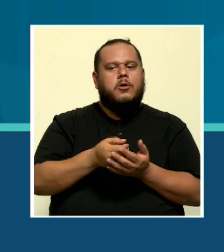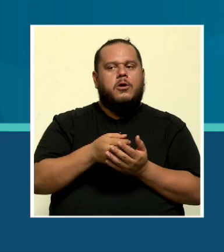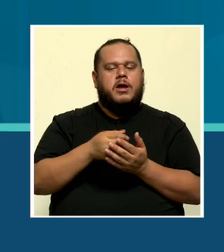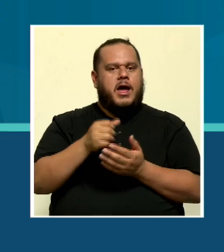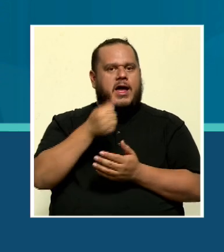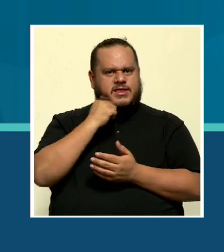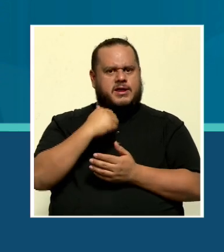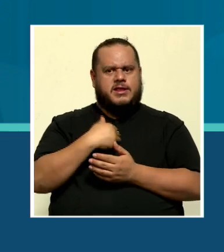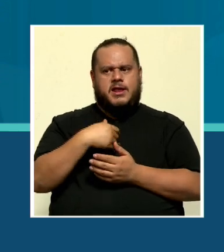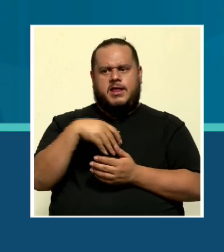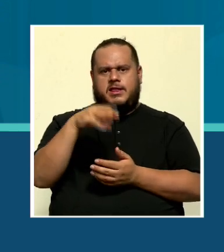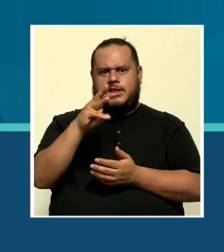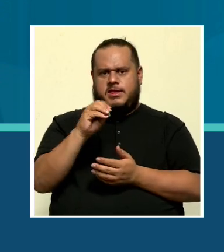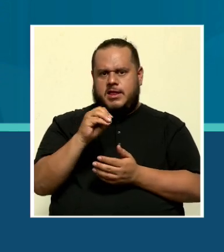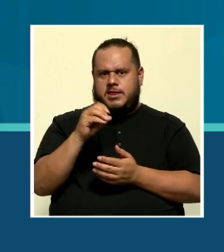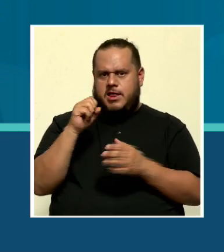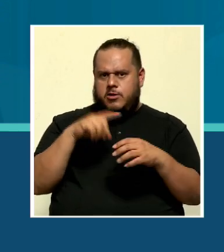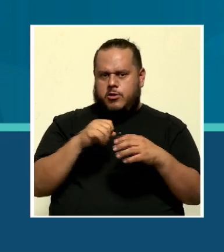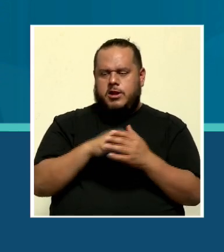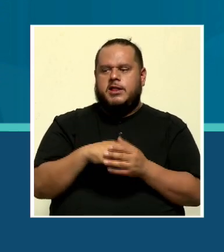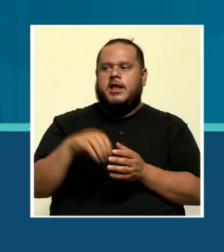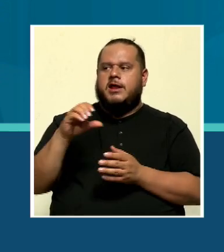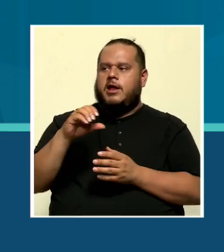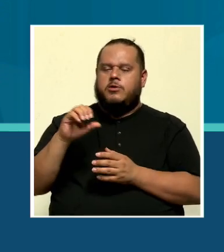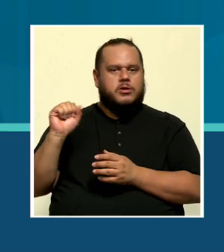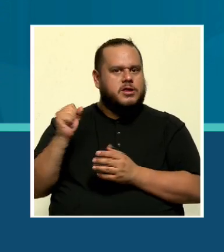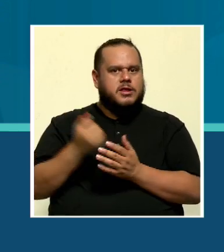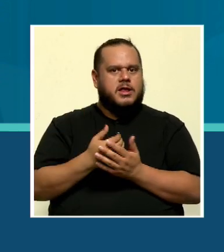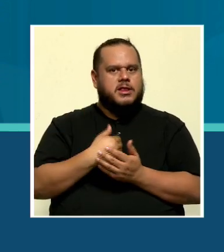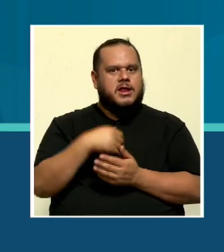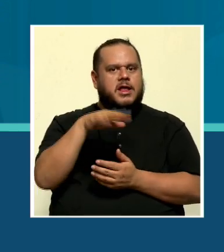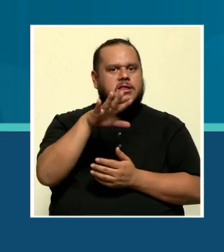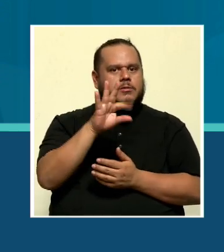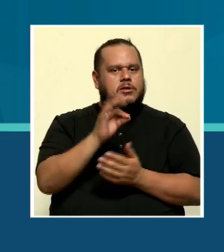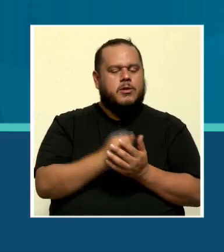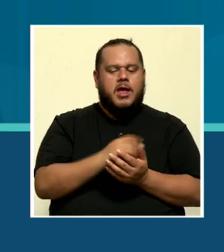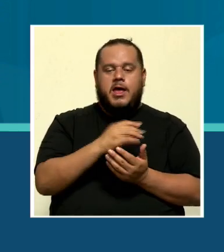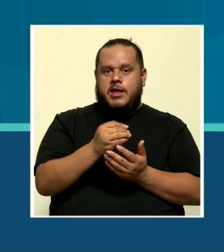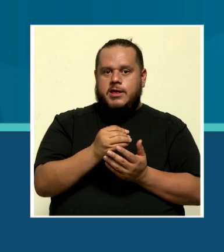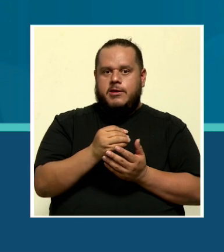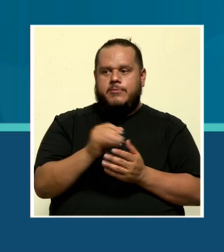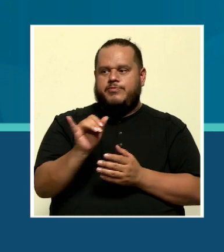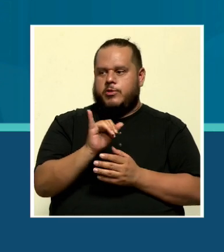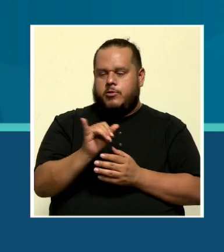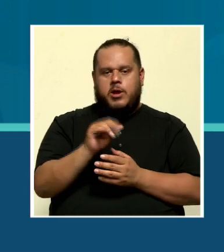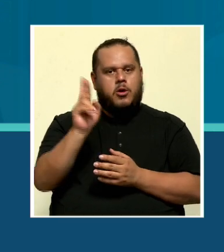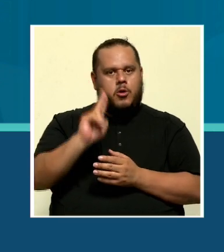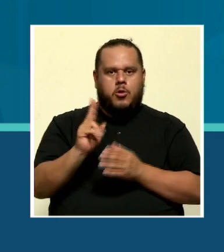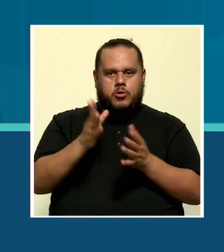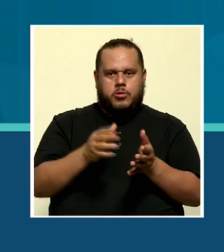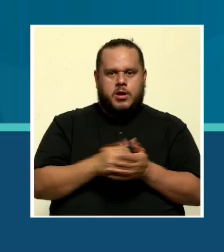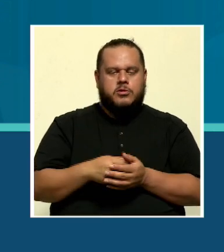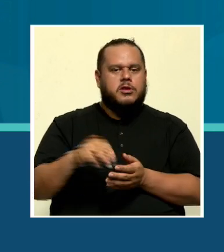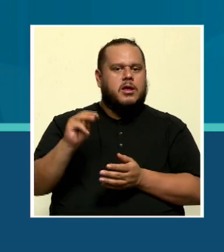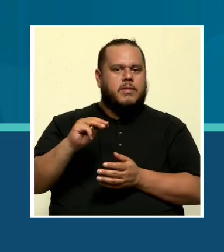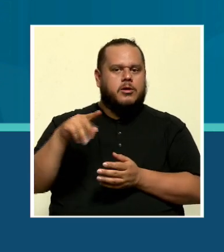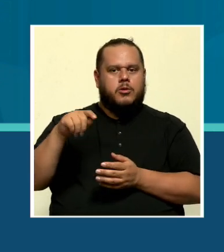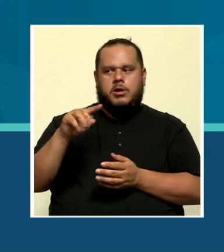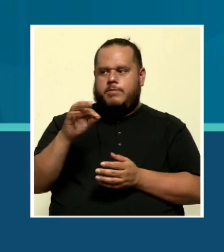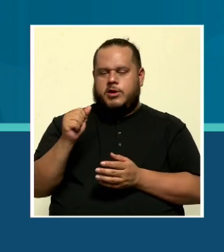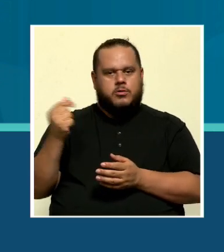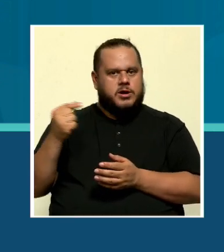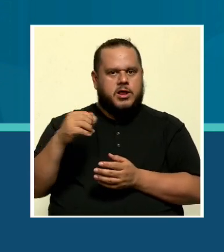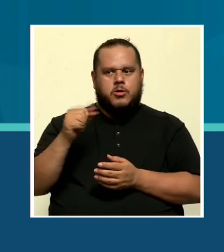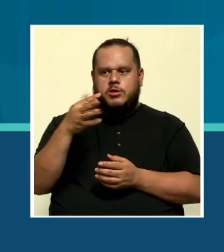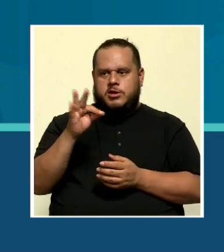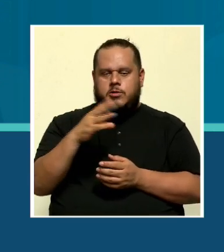60 goles. El uruguayo Claudio Cicia conquistó 59, mientras que los también uruguayos Marco El Pato García con 19